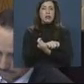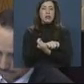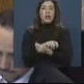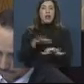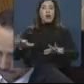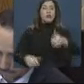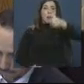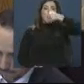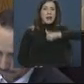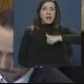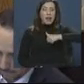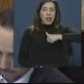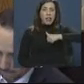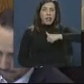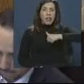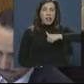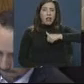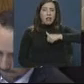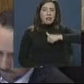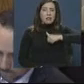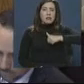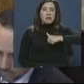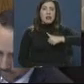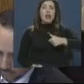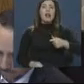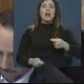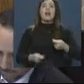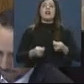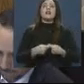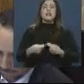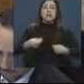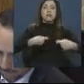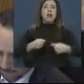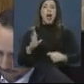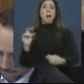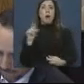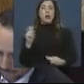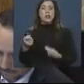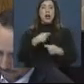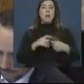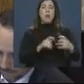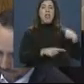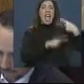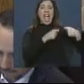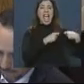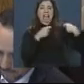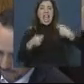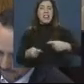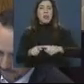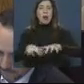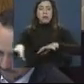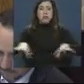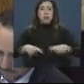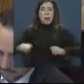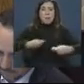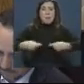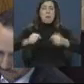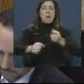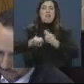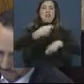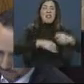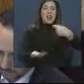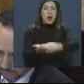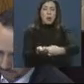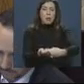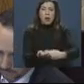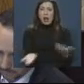privados. Son transables en el mercado, son heredables y se les trata como una mercancía más.